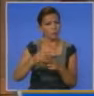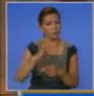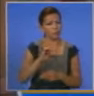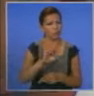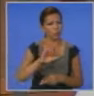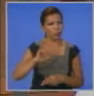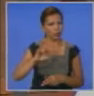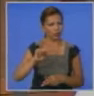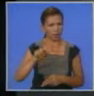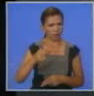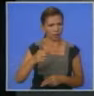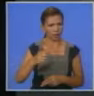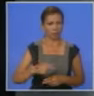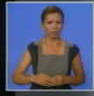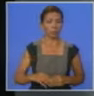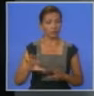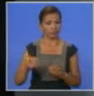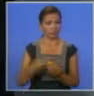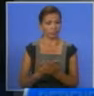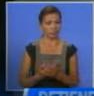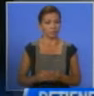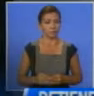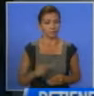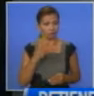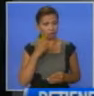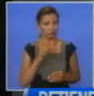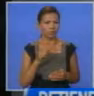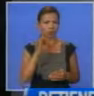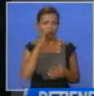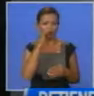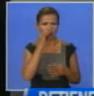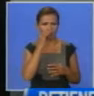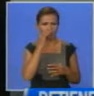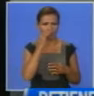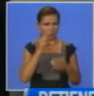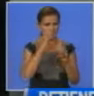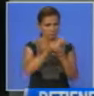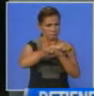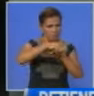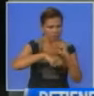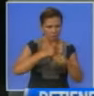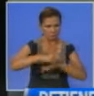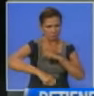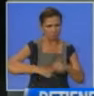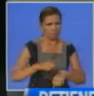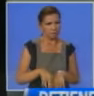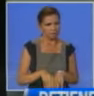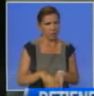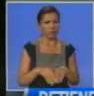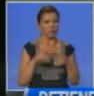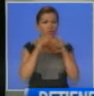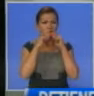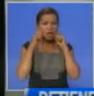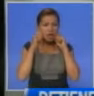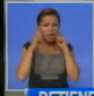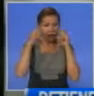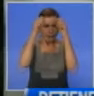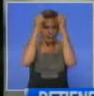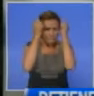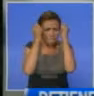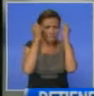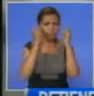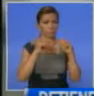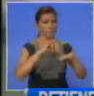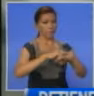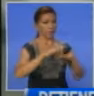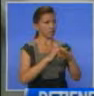Quito. Maniatado de pies y manos, con una media en la boca, un pasamontañas en la cabeza y encerrado en el baño del